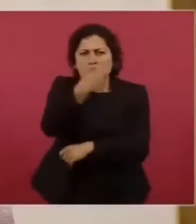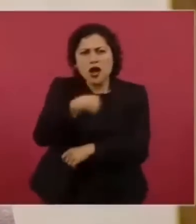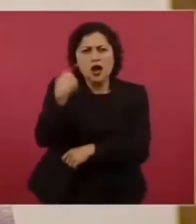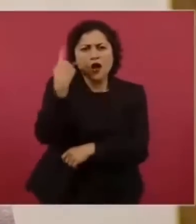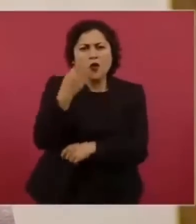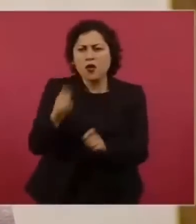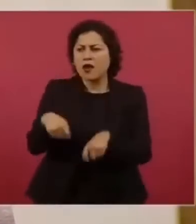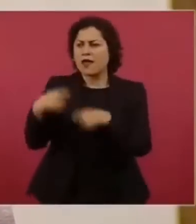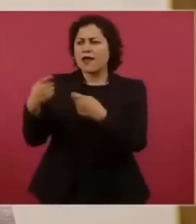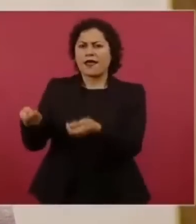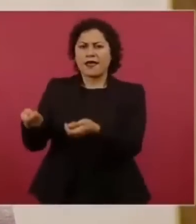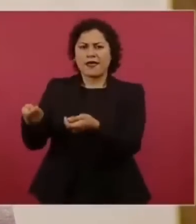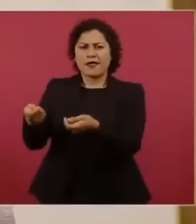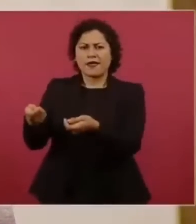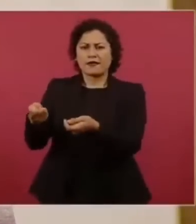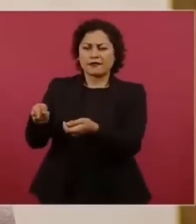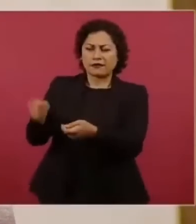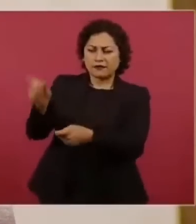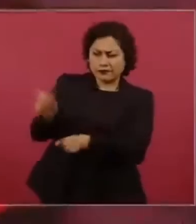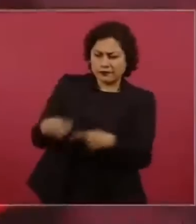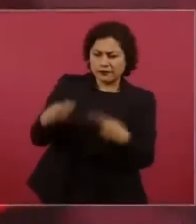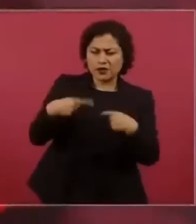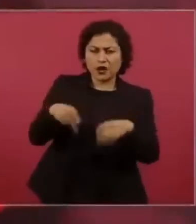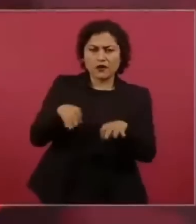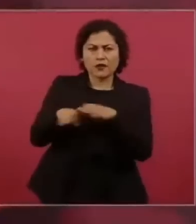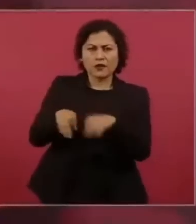no tener derecho a prestaciones.